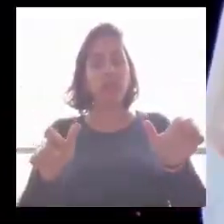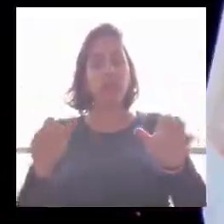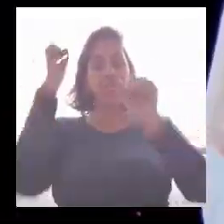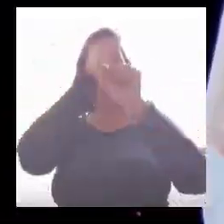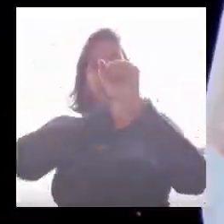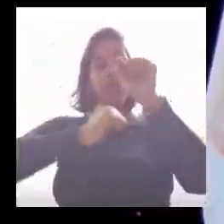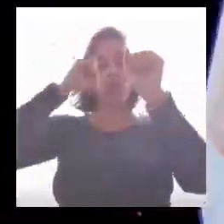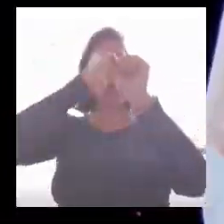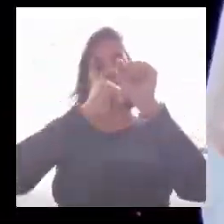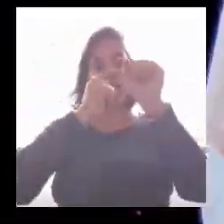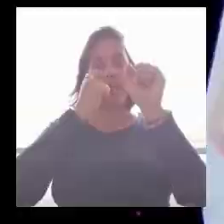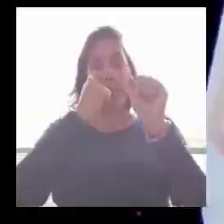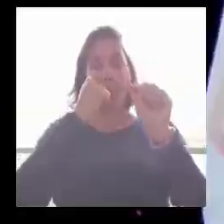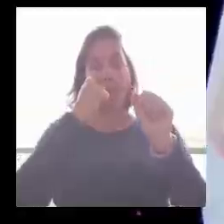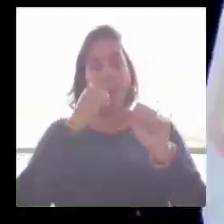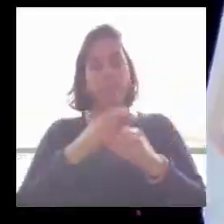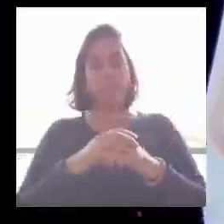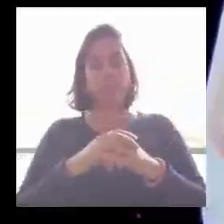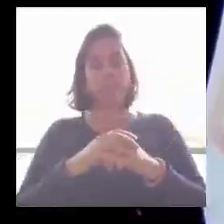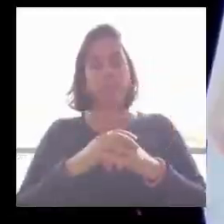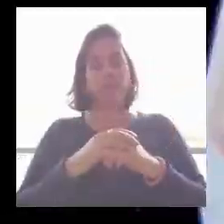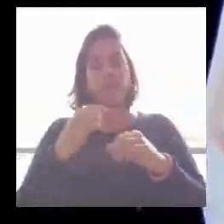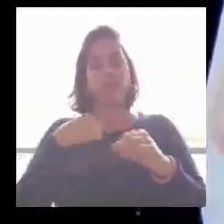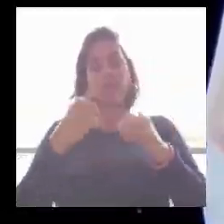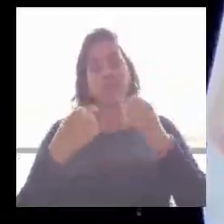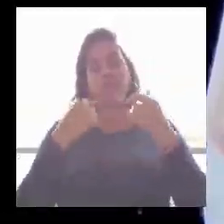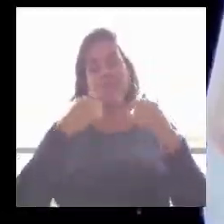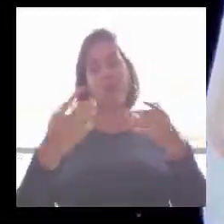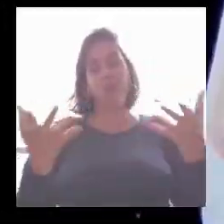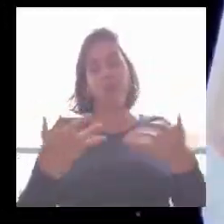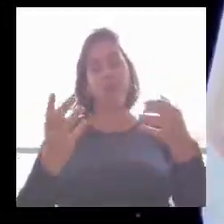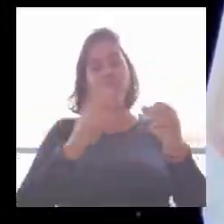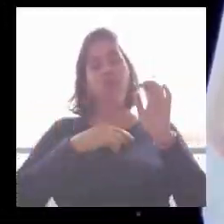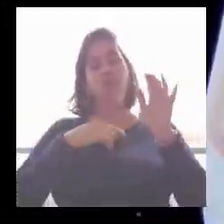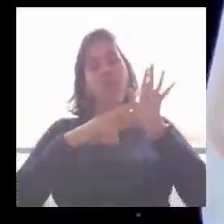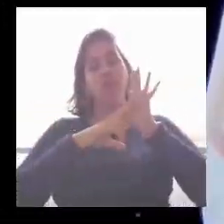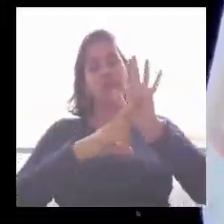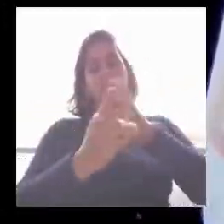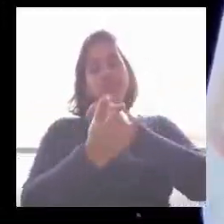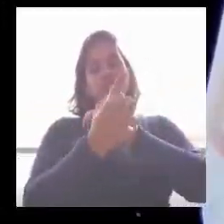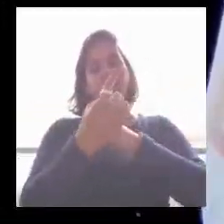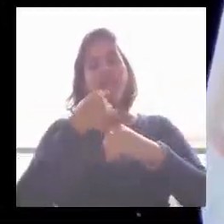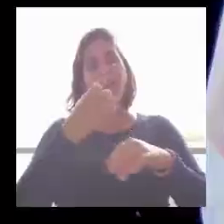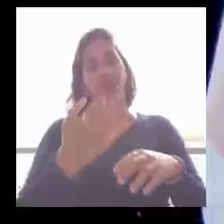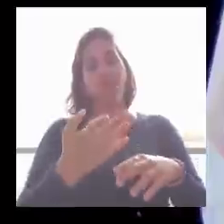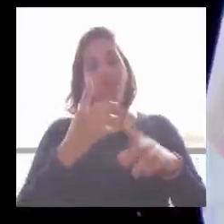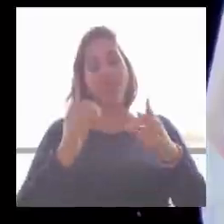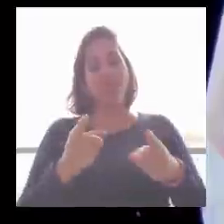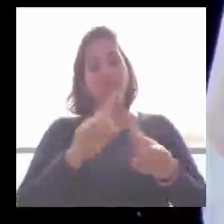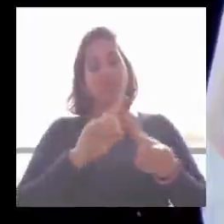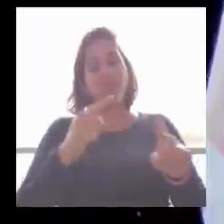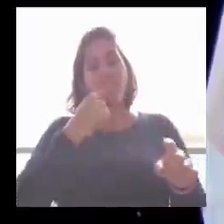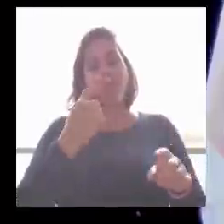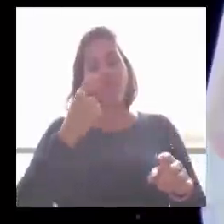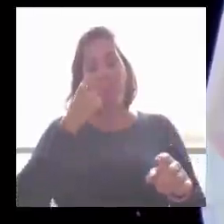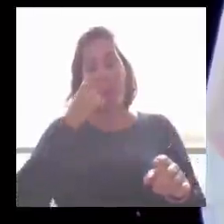tecnológicas, y acá como Ceibal, como representante de Ceibal, no puedo dejar de decir, cosa que no dije todavía, que